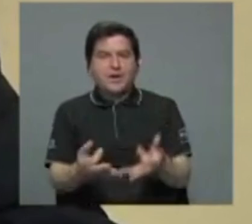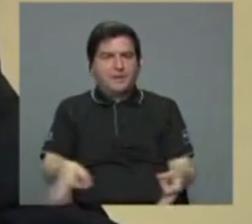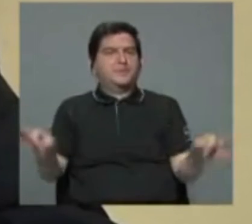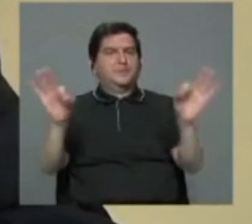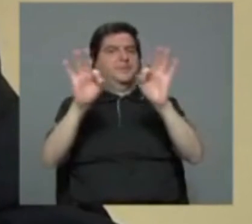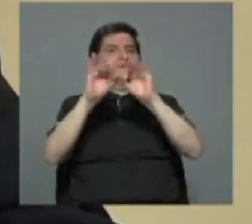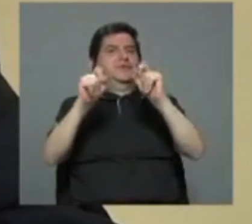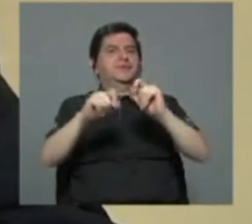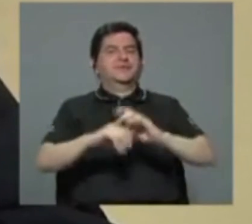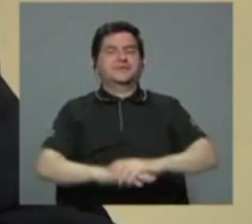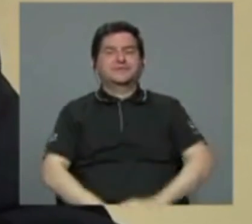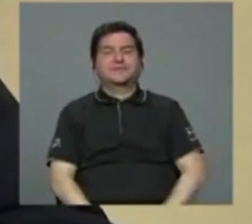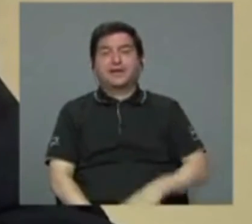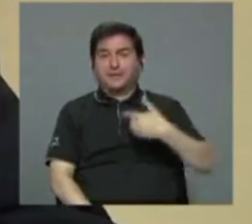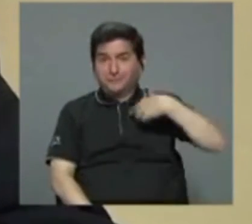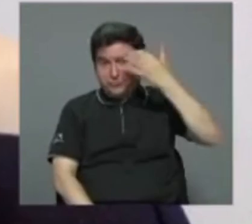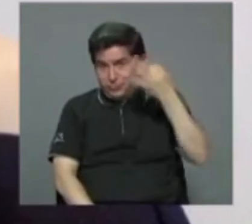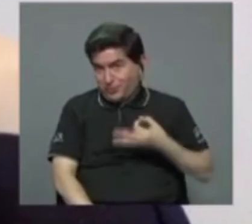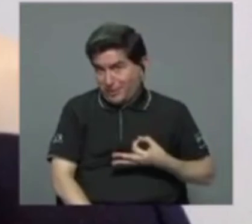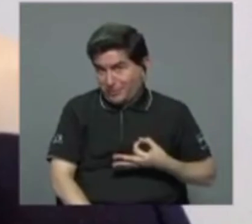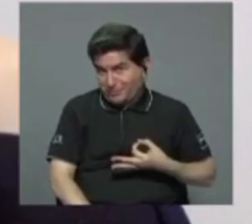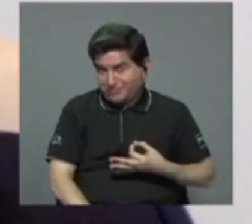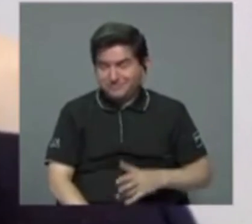significativa, me parece a mí.